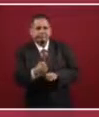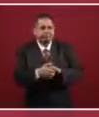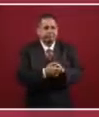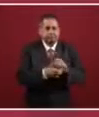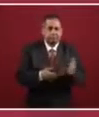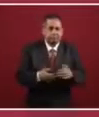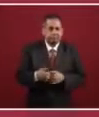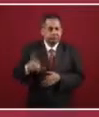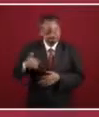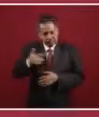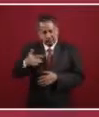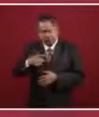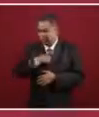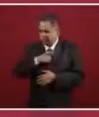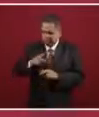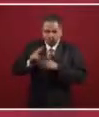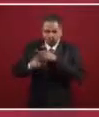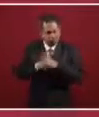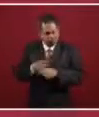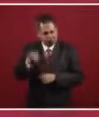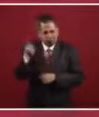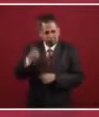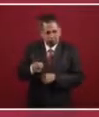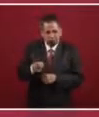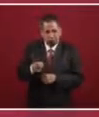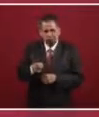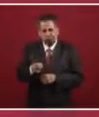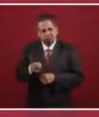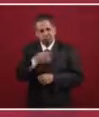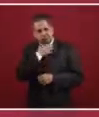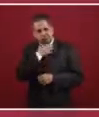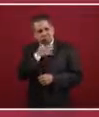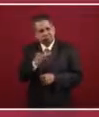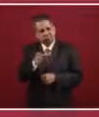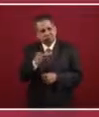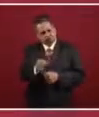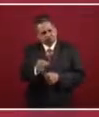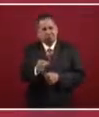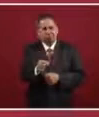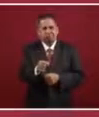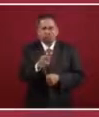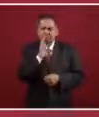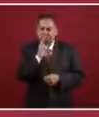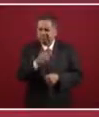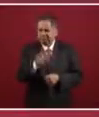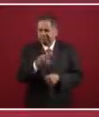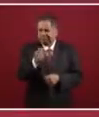y yo siento que hay que resolverlas con apretones de pescuezo.